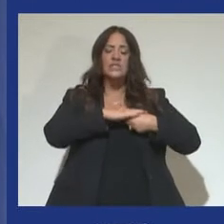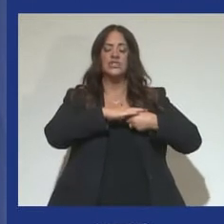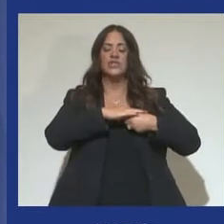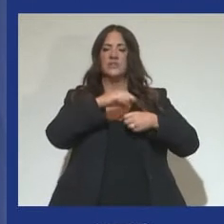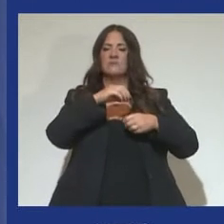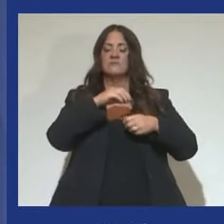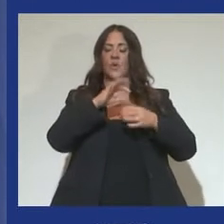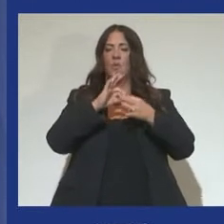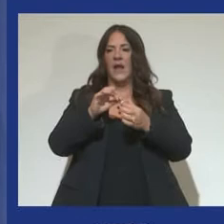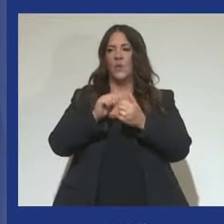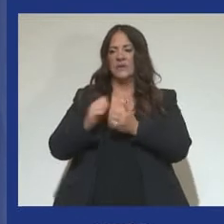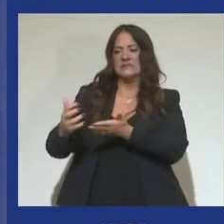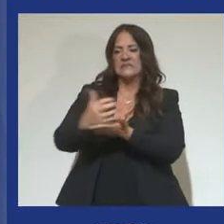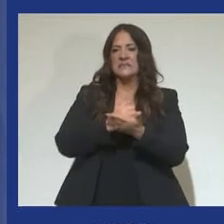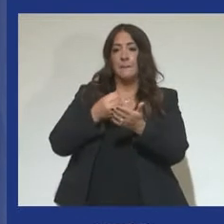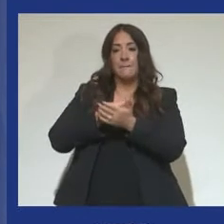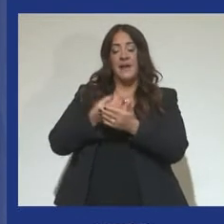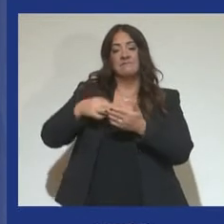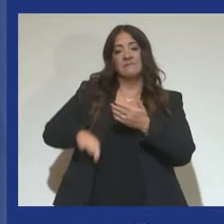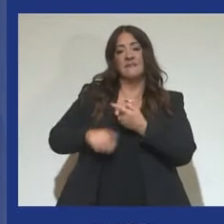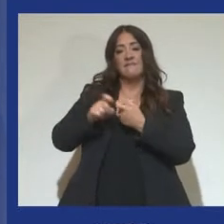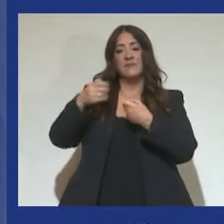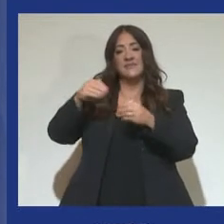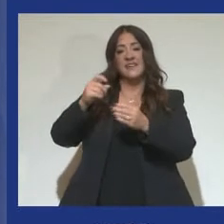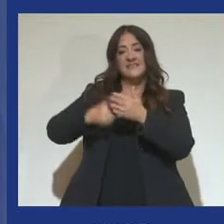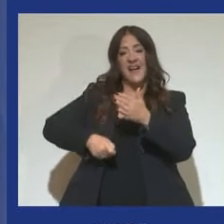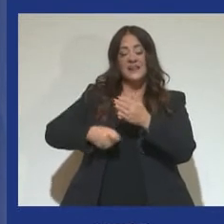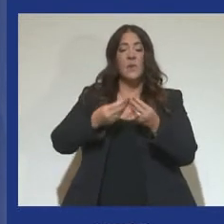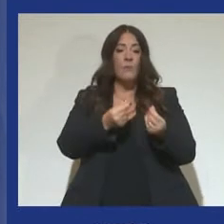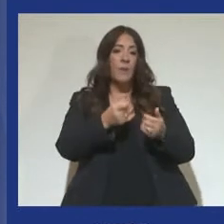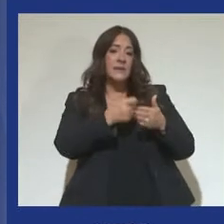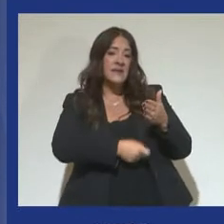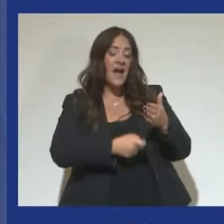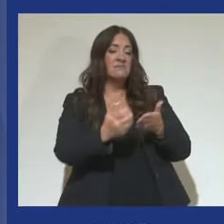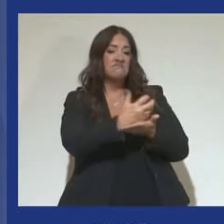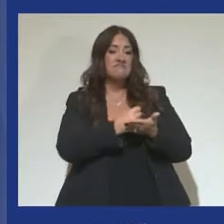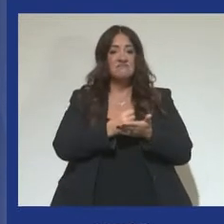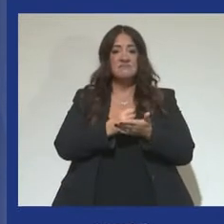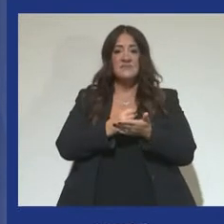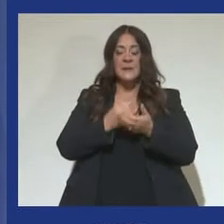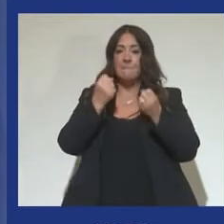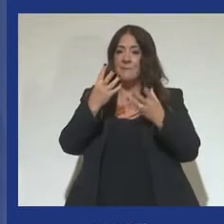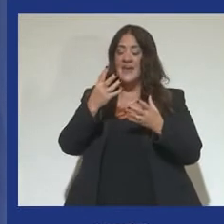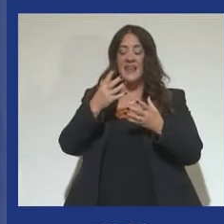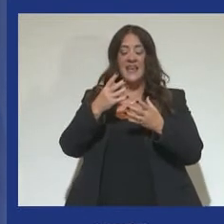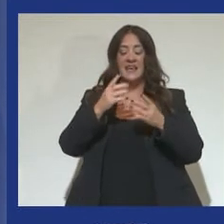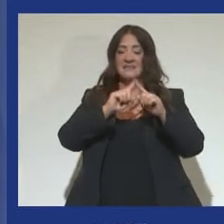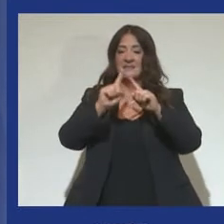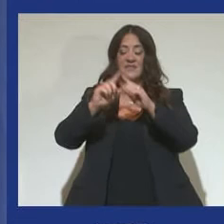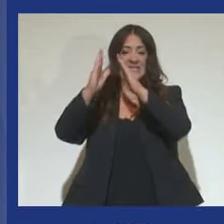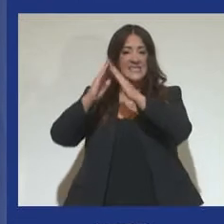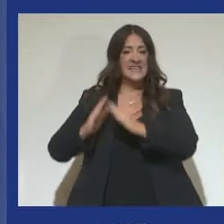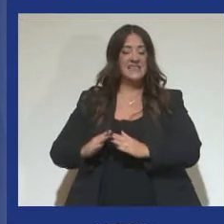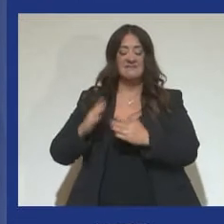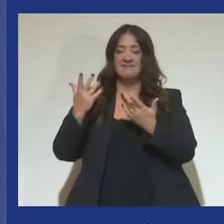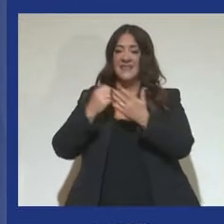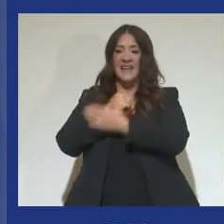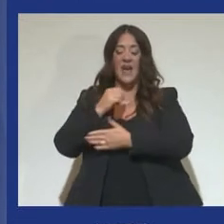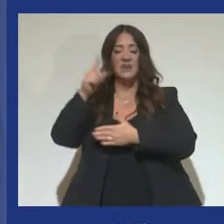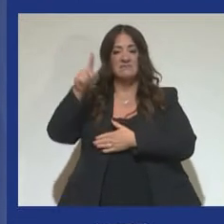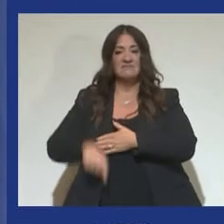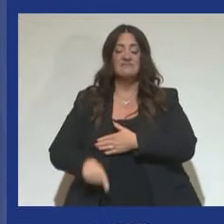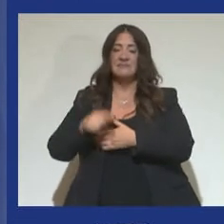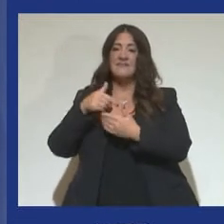las fuentes de estrés e ingresos por impuestos y lo que enfrentan